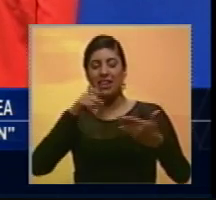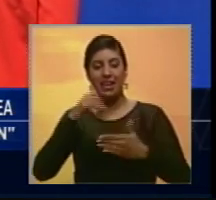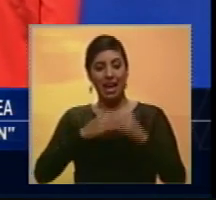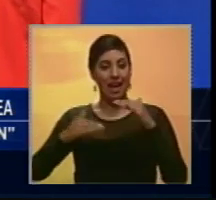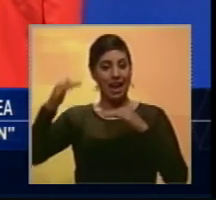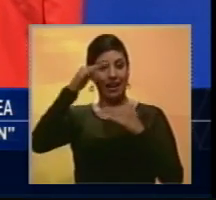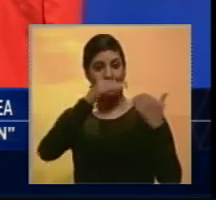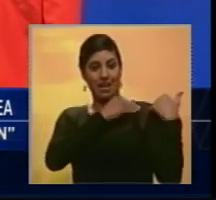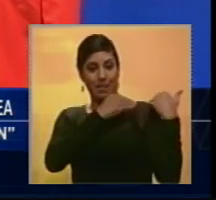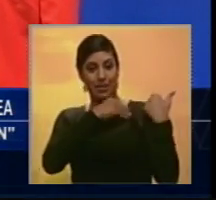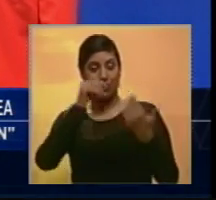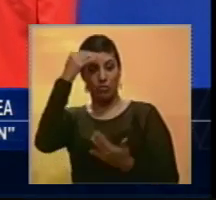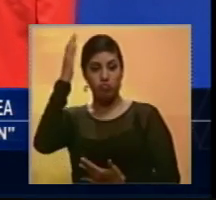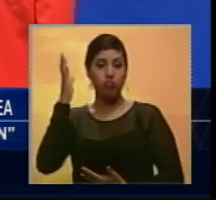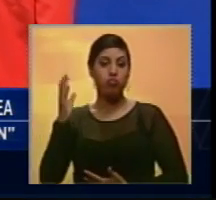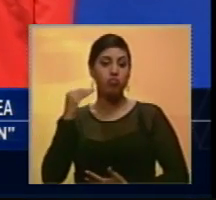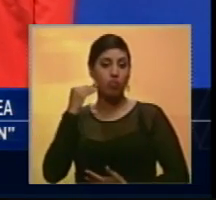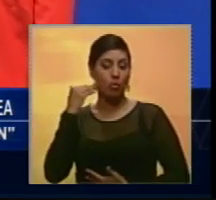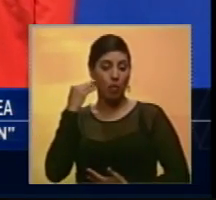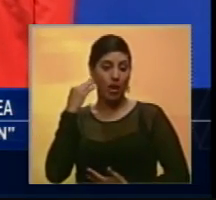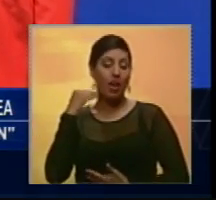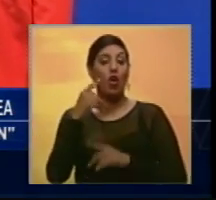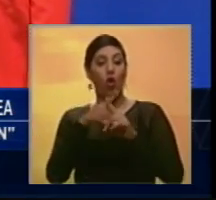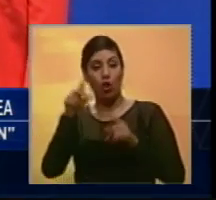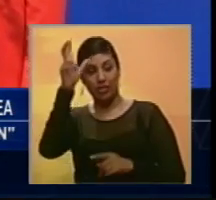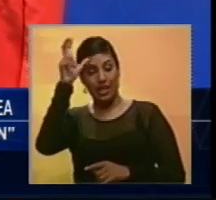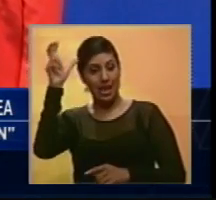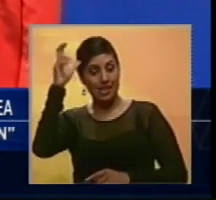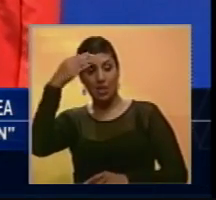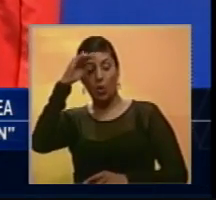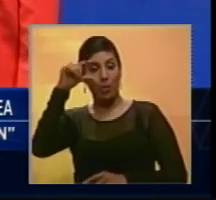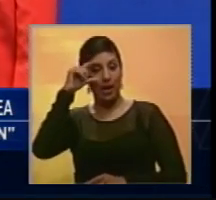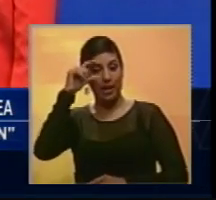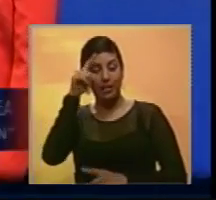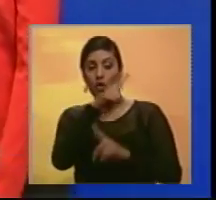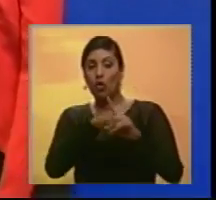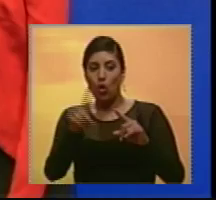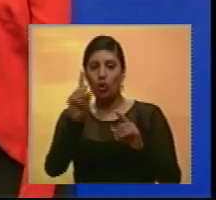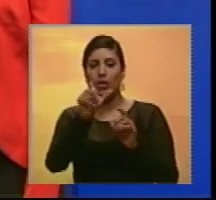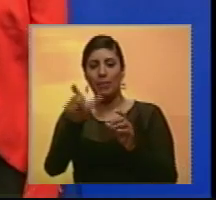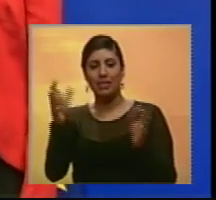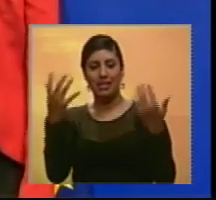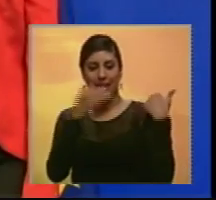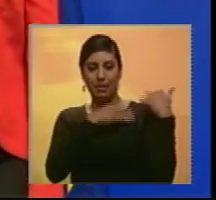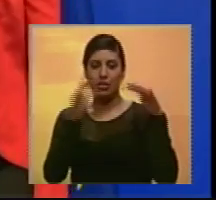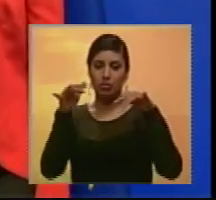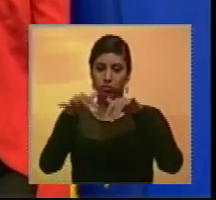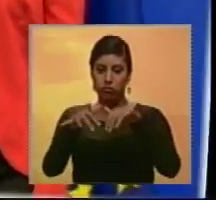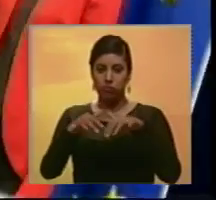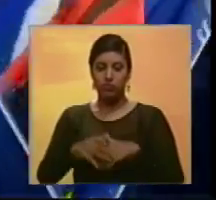alta representante Federica Mogherini, el canciller cubano Bruno Rodríguez y otros representantes.